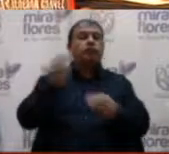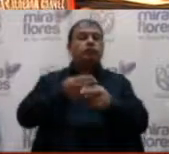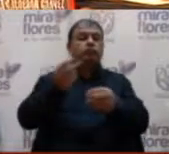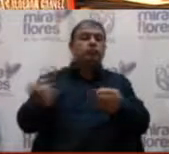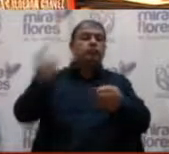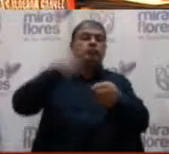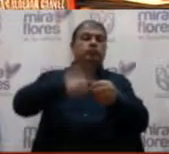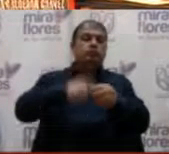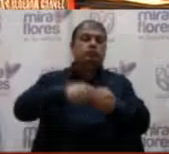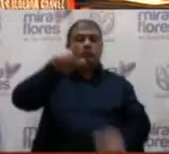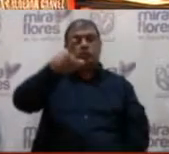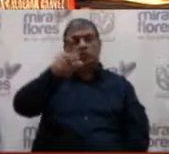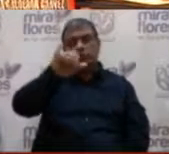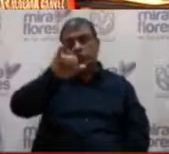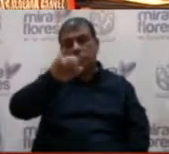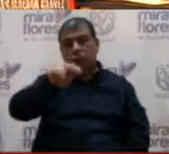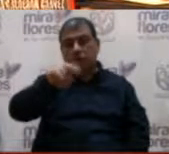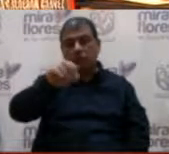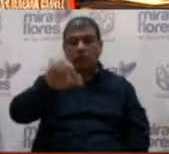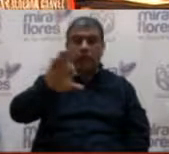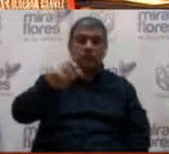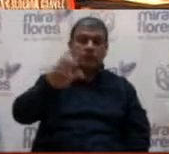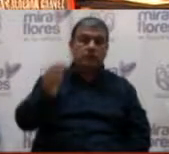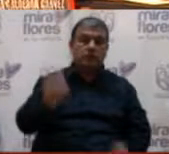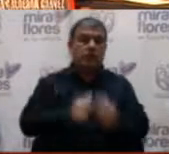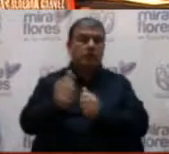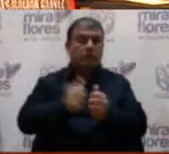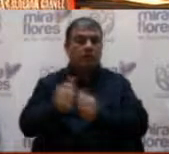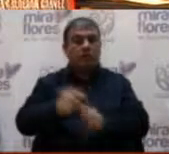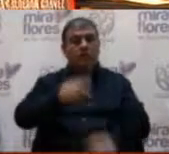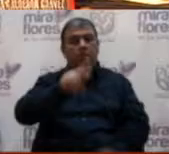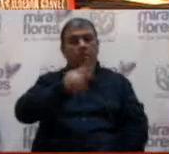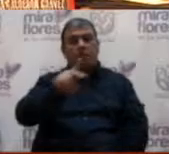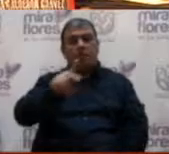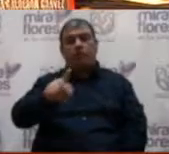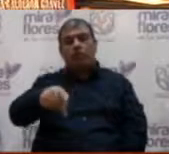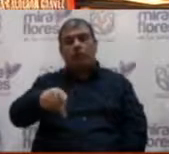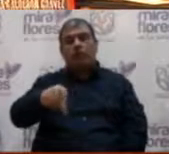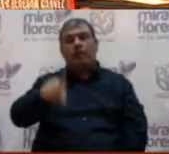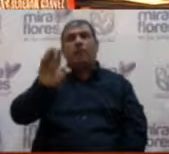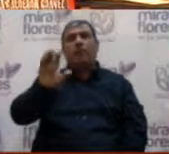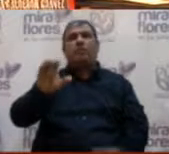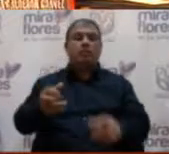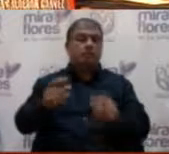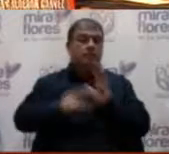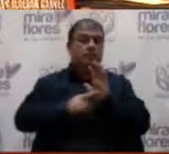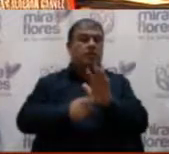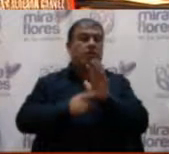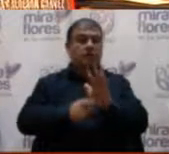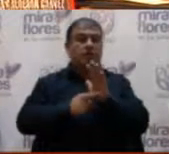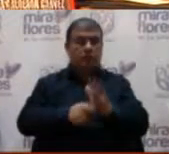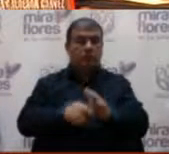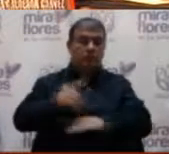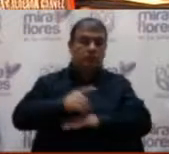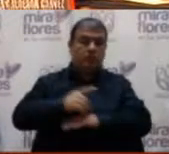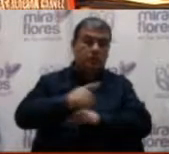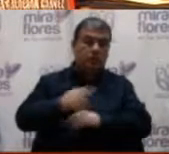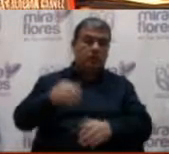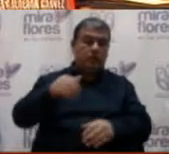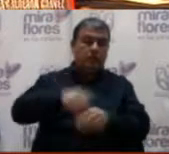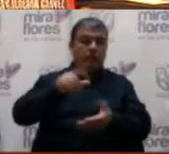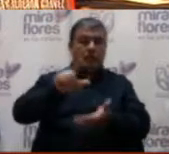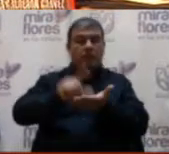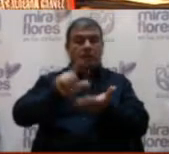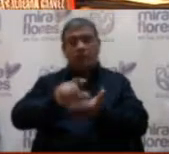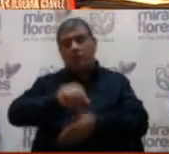Gino Francisco Costa Santolaya, candidato al Partido Político Peruanos por el Cambio y representante del Distrito Electoral de Lima y residentes